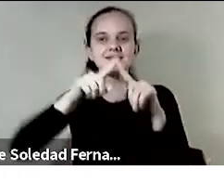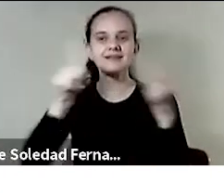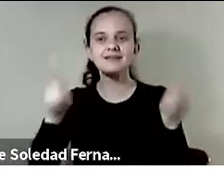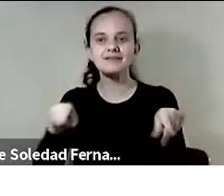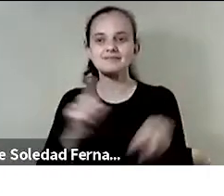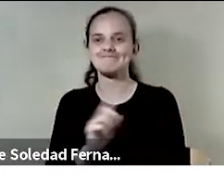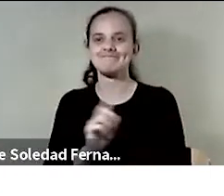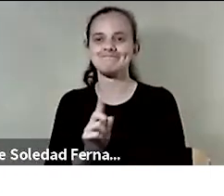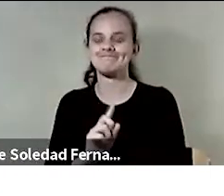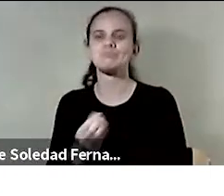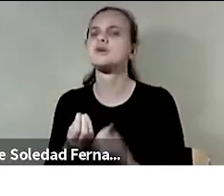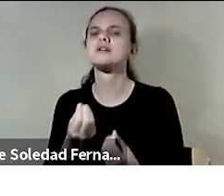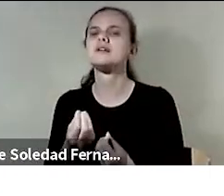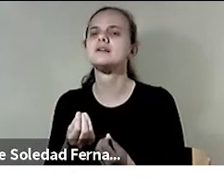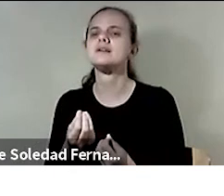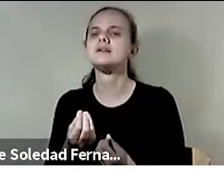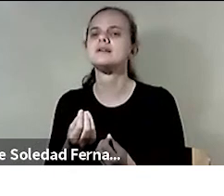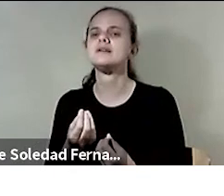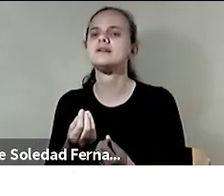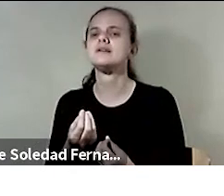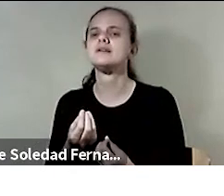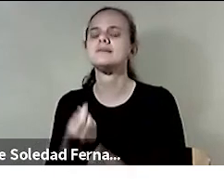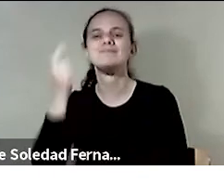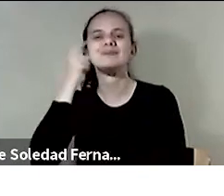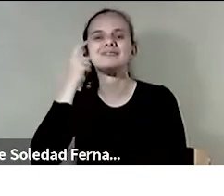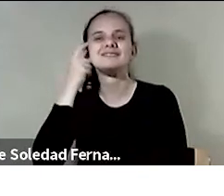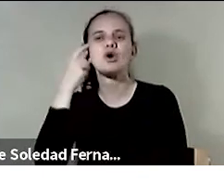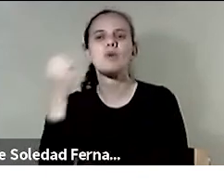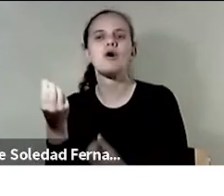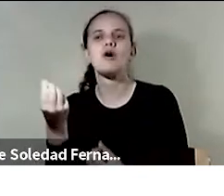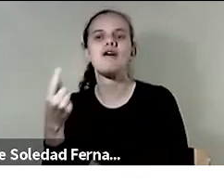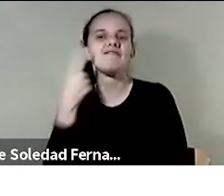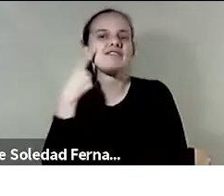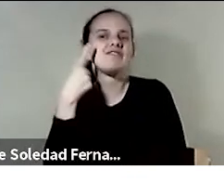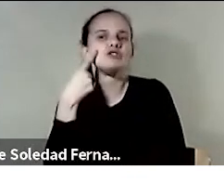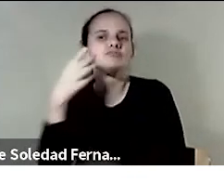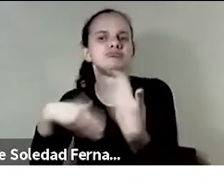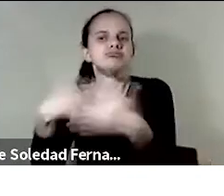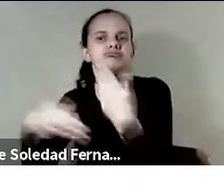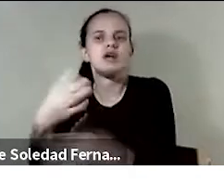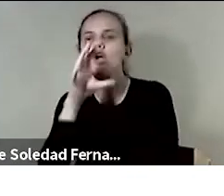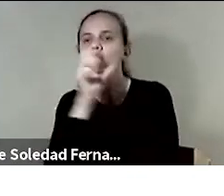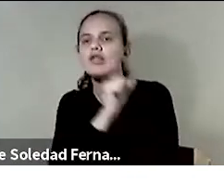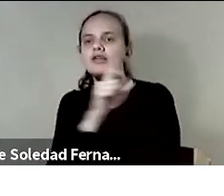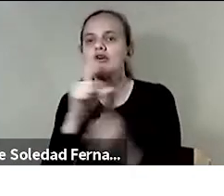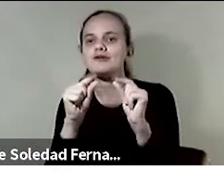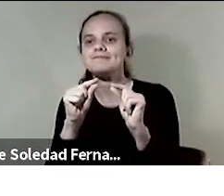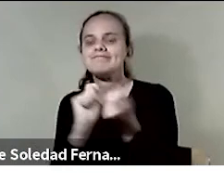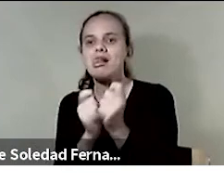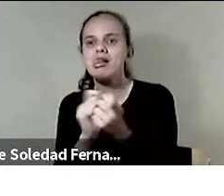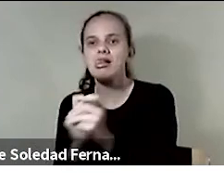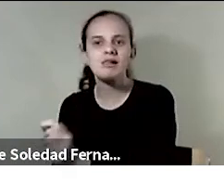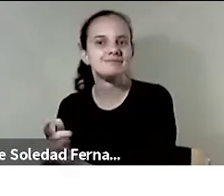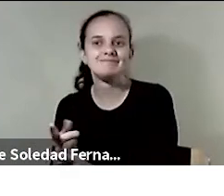Pero no hay un certificado oficial, ¿sí? ¿Por qué? Porque los productos digitales son como, piénsenlos